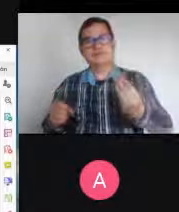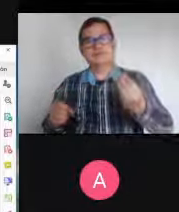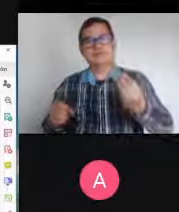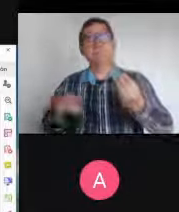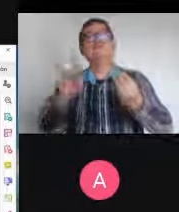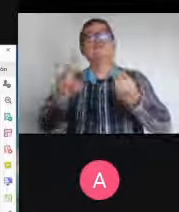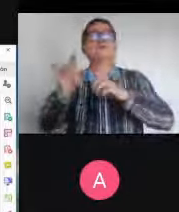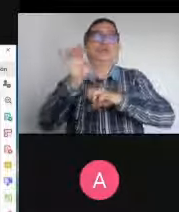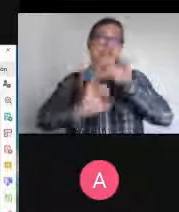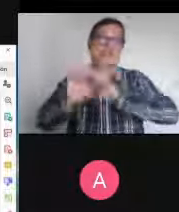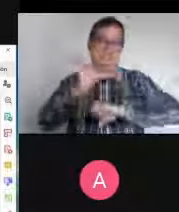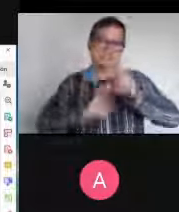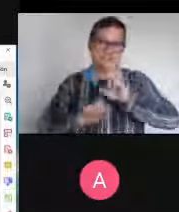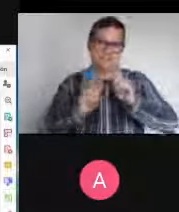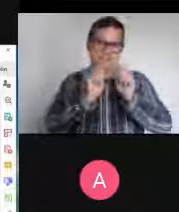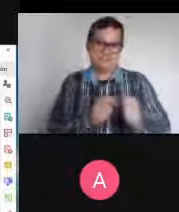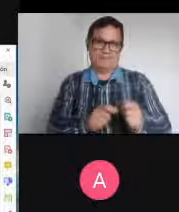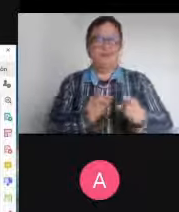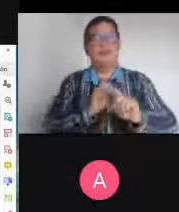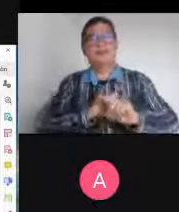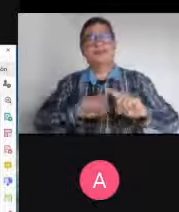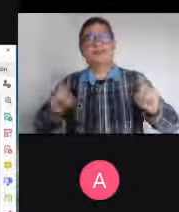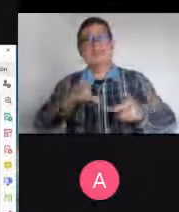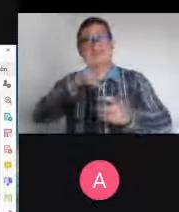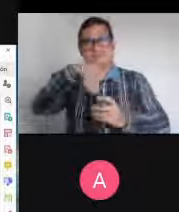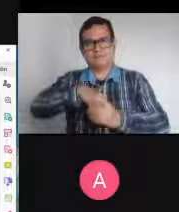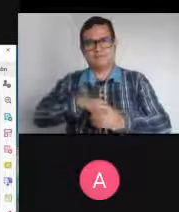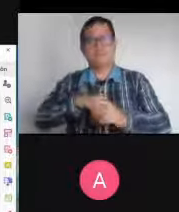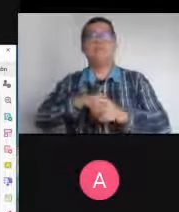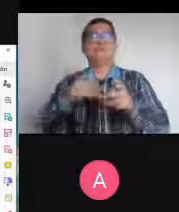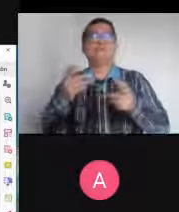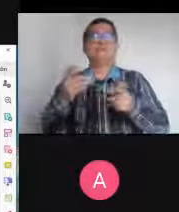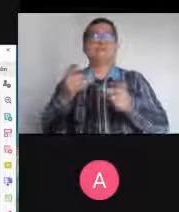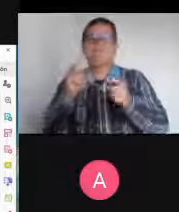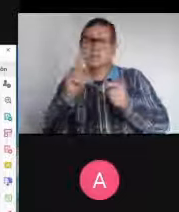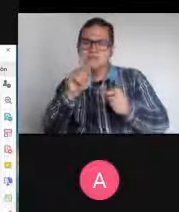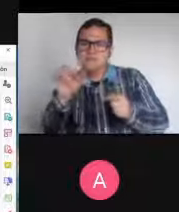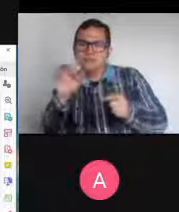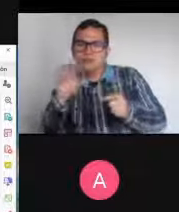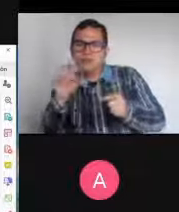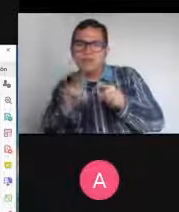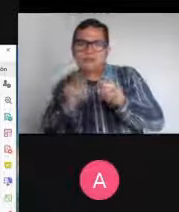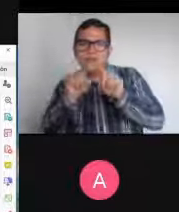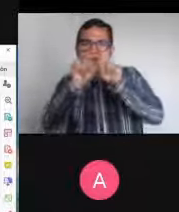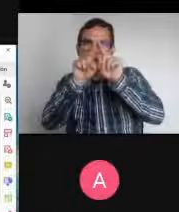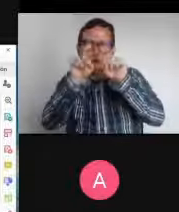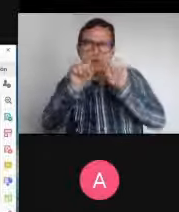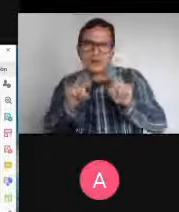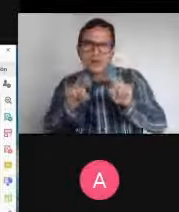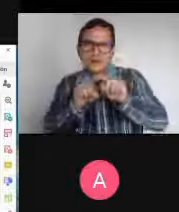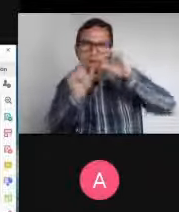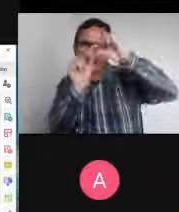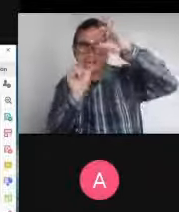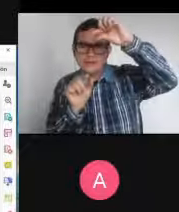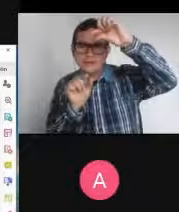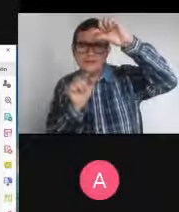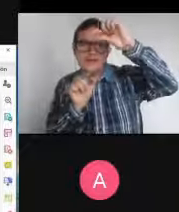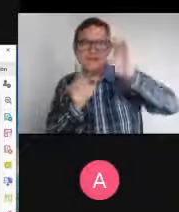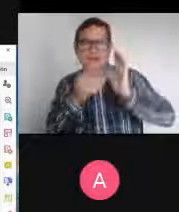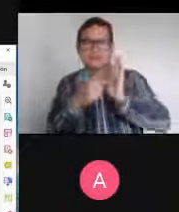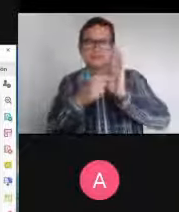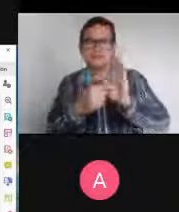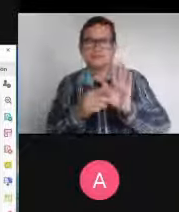a la resistencia. Sin embargo, en el simulador, pues lo vamos a trabajar es con una barrita donde nos muestra, ya ahorita lo